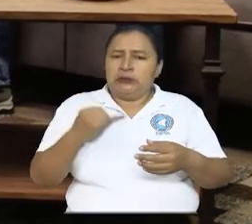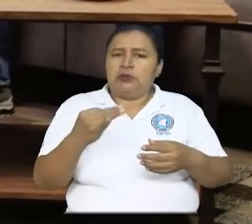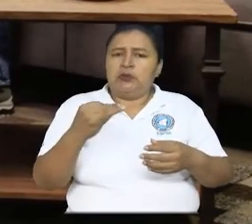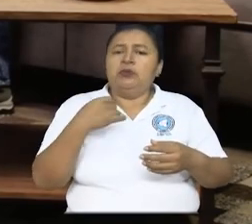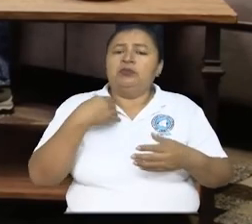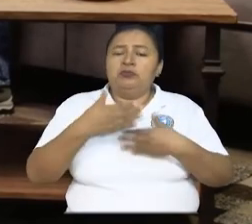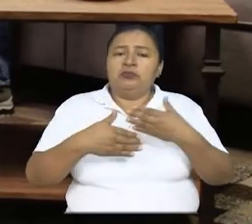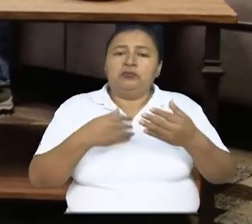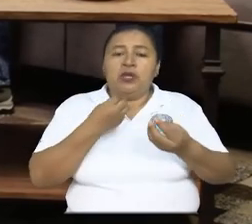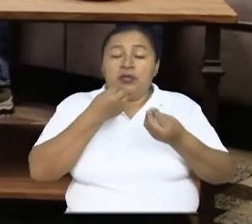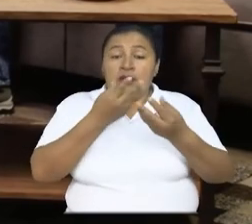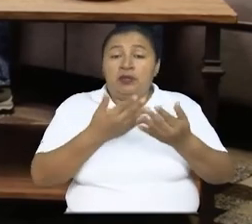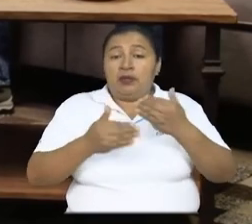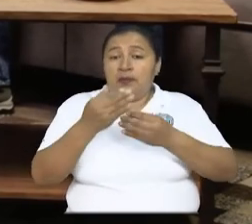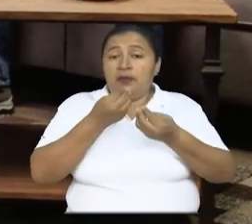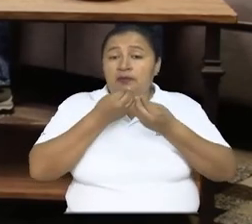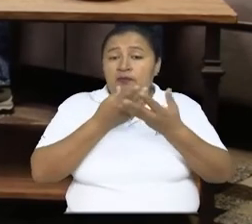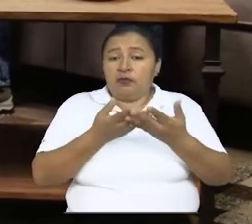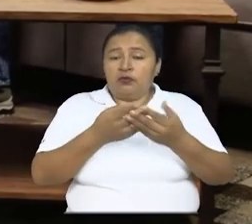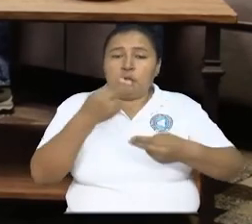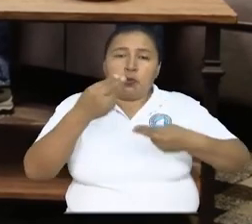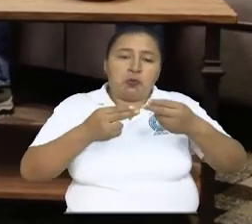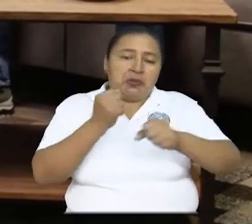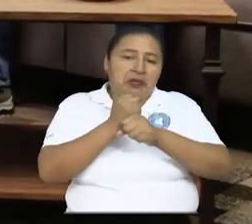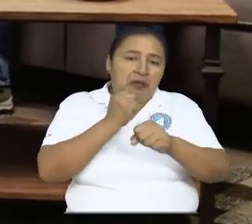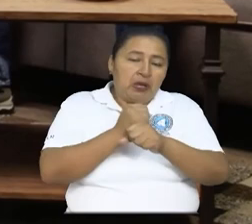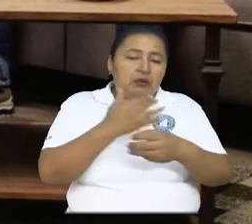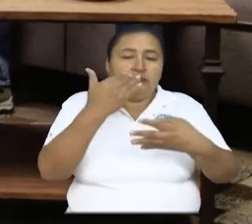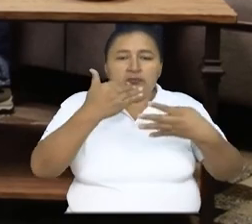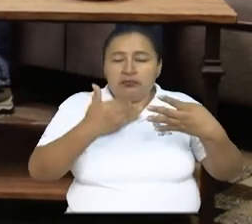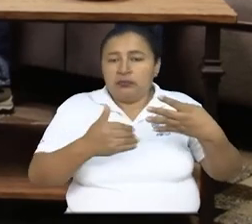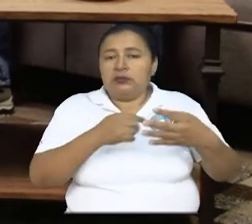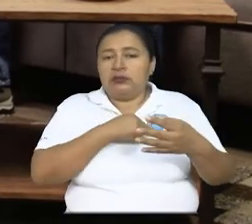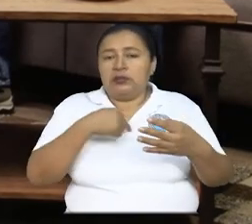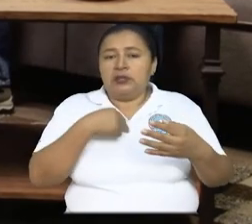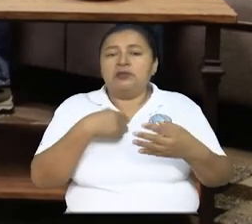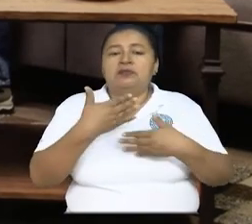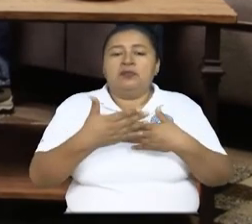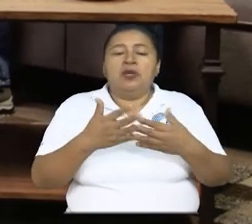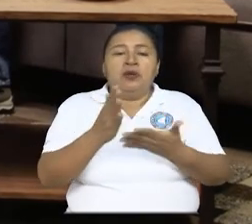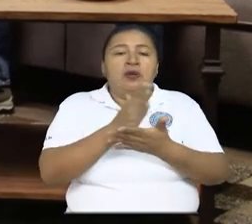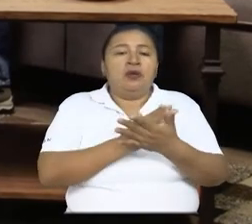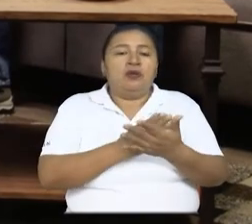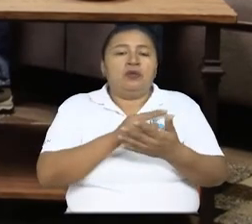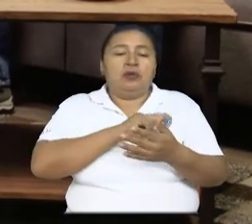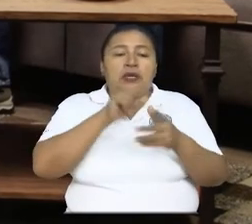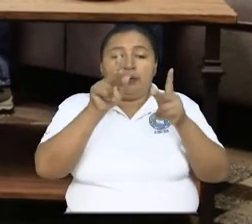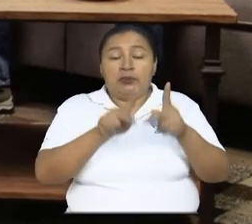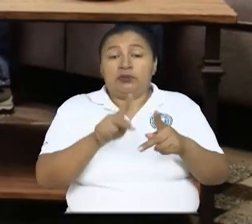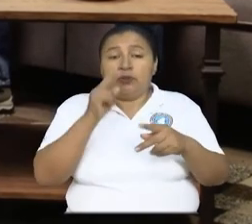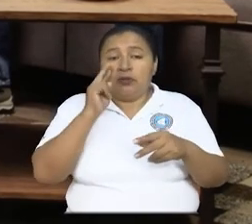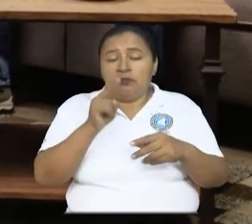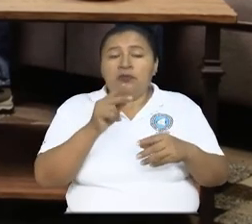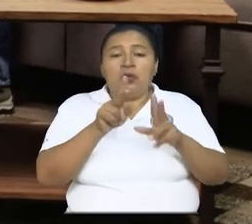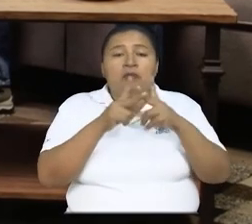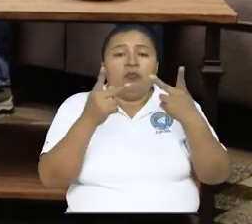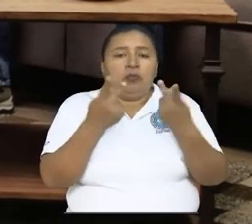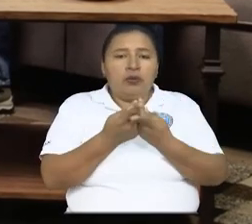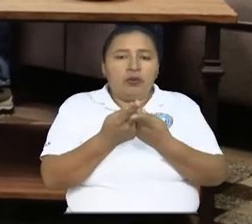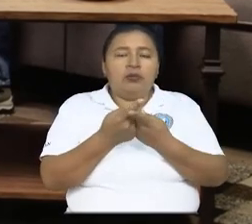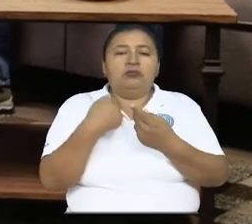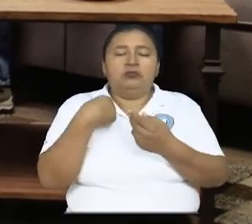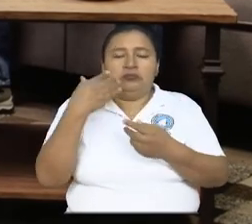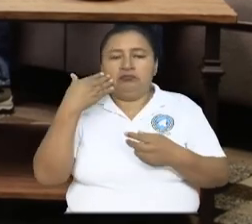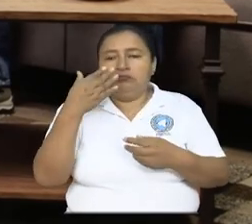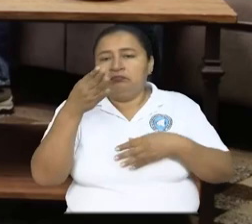además de los datos que brindó las obras que mencionó y todo el trabajo que ella realizan es algo que nuestra audiencia nuestro pueblo va a una unidad